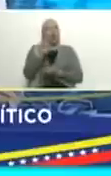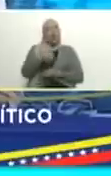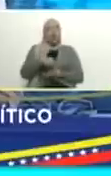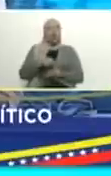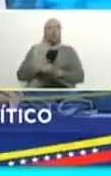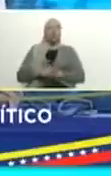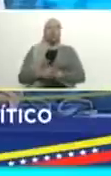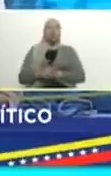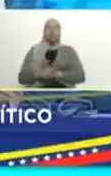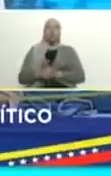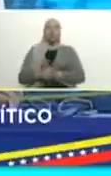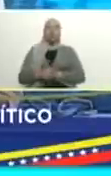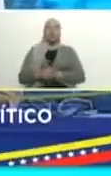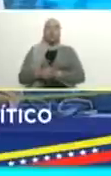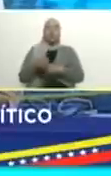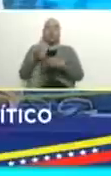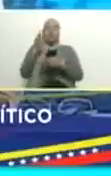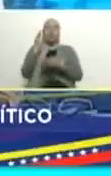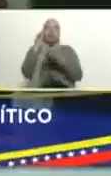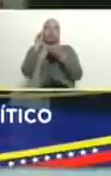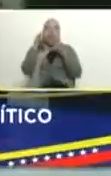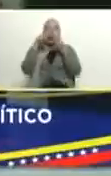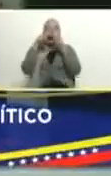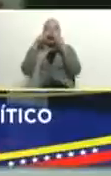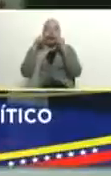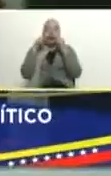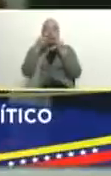Si te quitas la barba, te ves más joven, Nico.